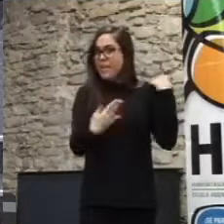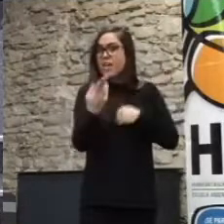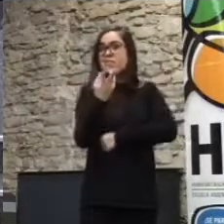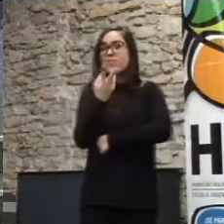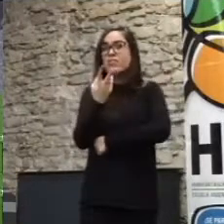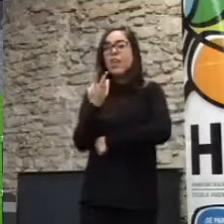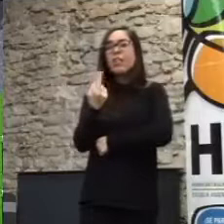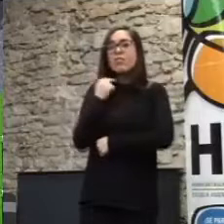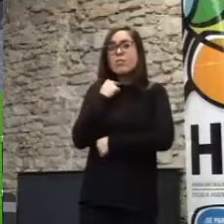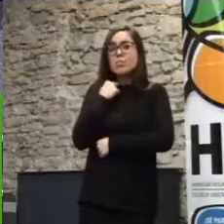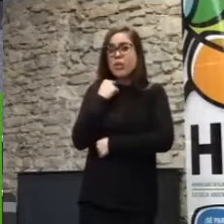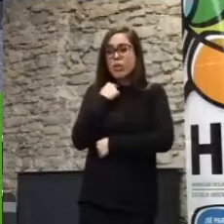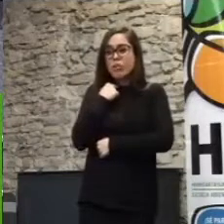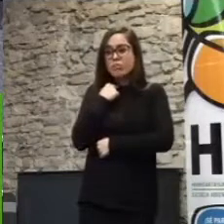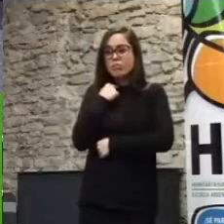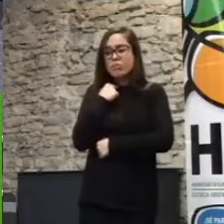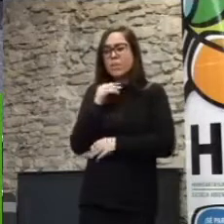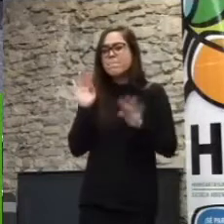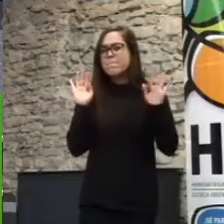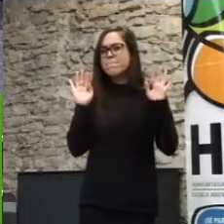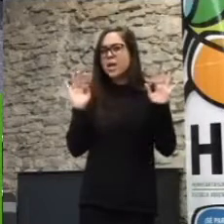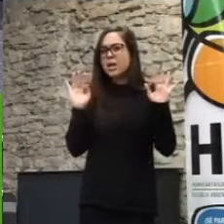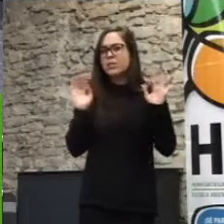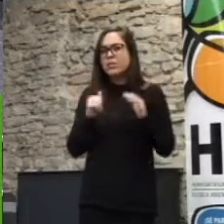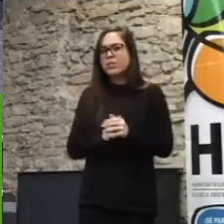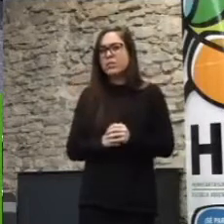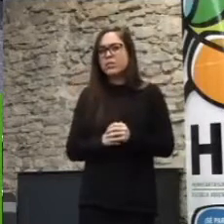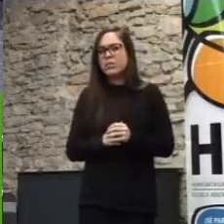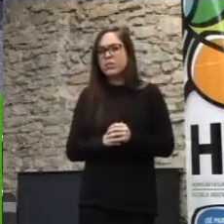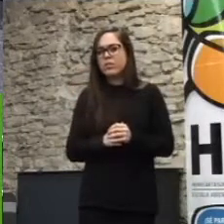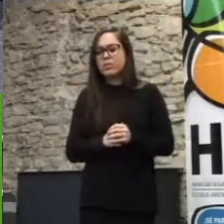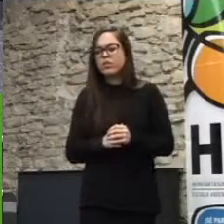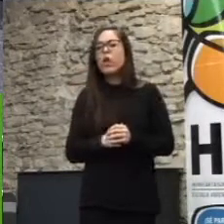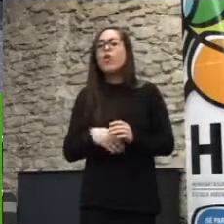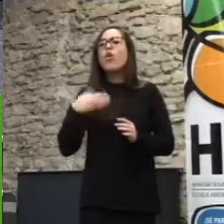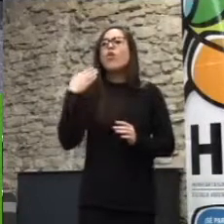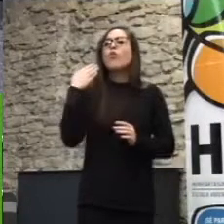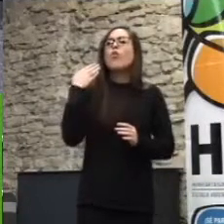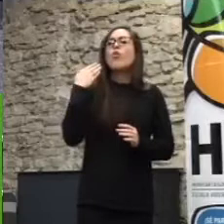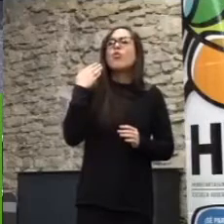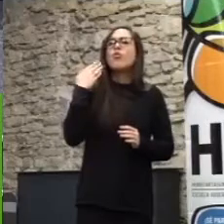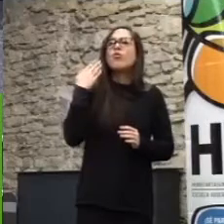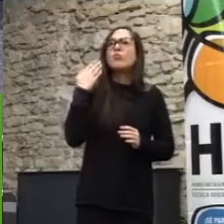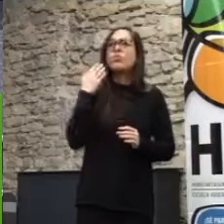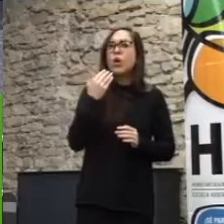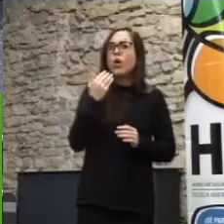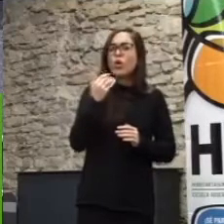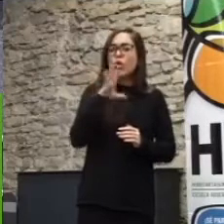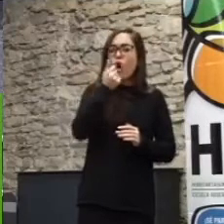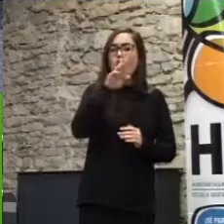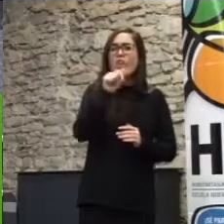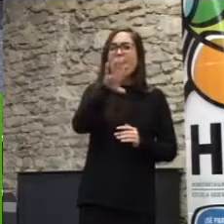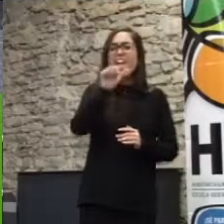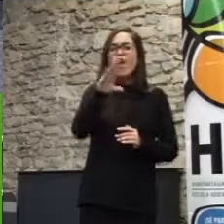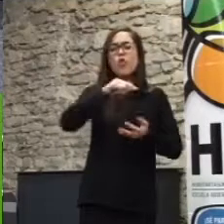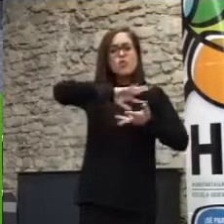Generales, pero realmente es que hay una persona, bueno, el Correo, Noticias de Álava y Radio Vitoria, creo que